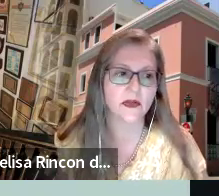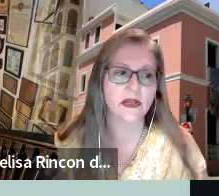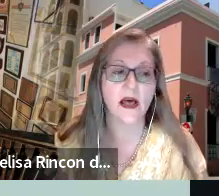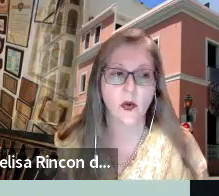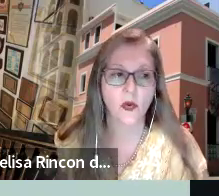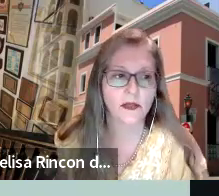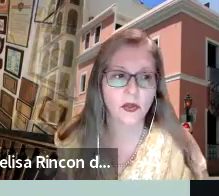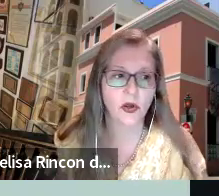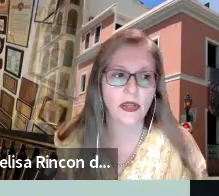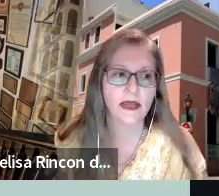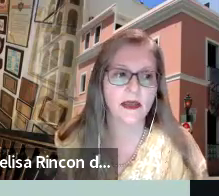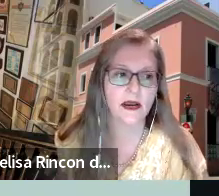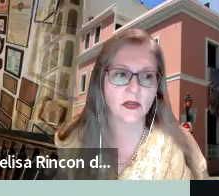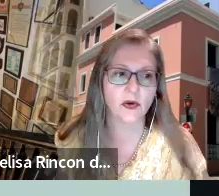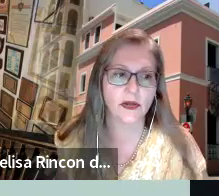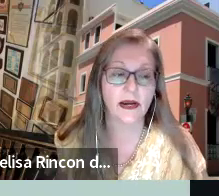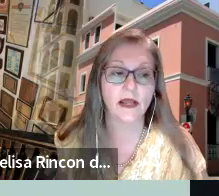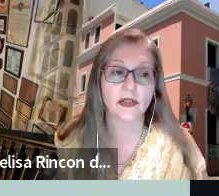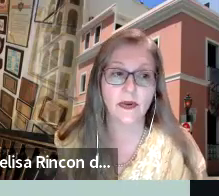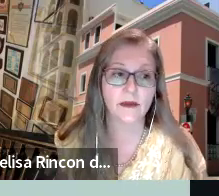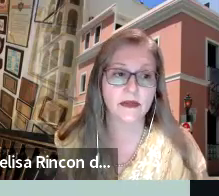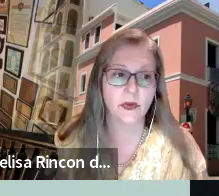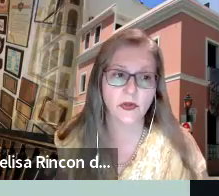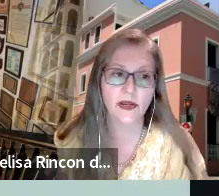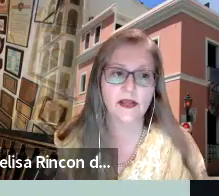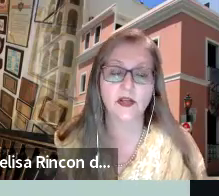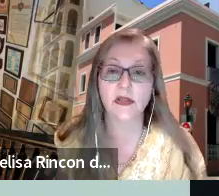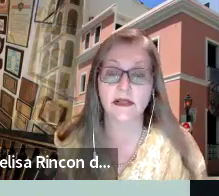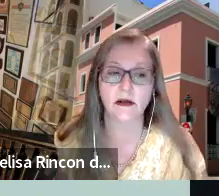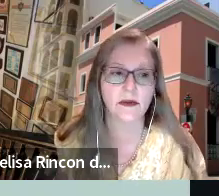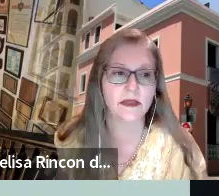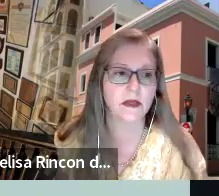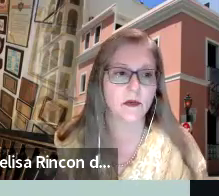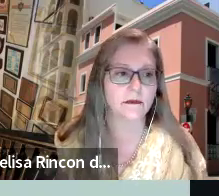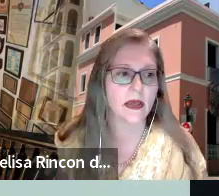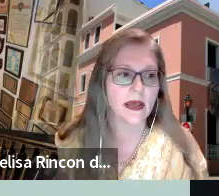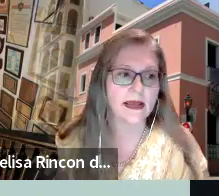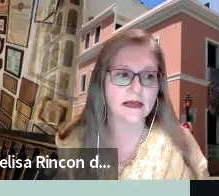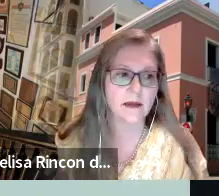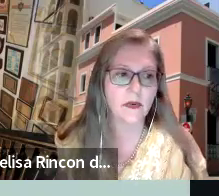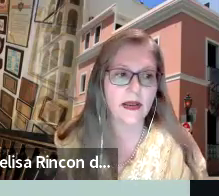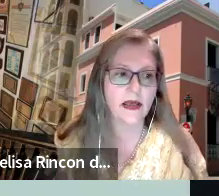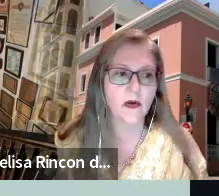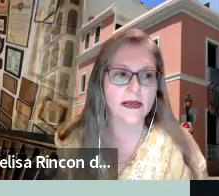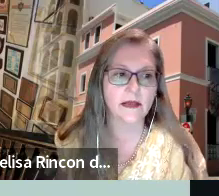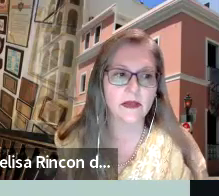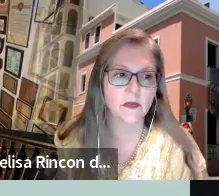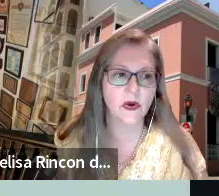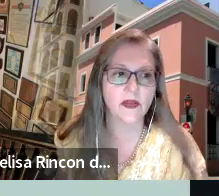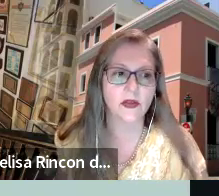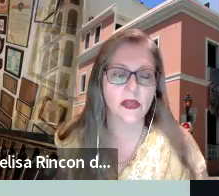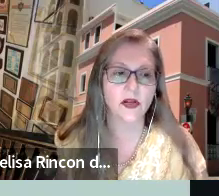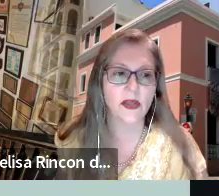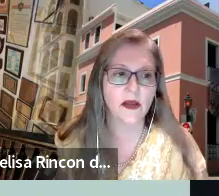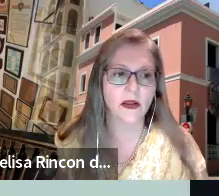de Zaragoza una antología de relatos breves puertorriqueños del siglo XXI, que será publicado este